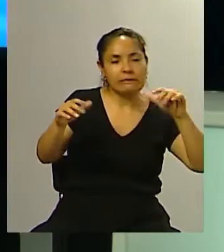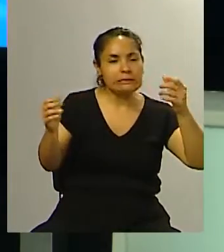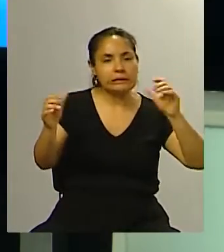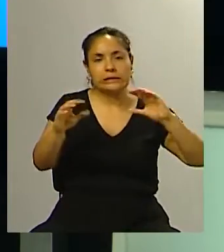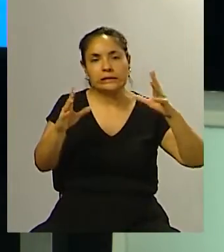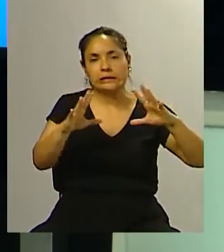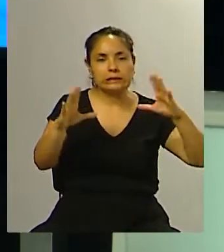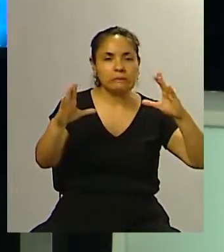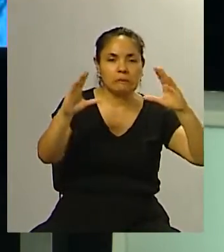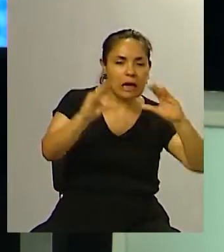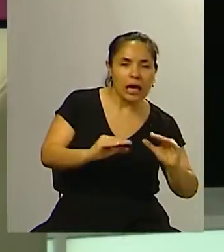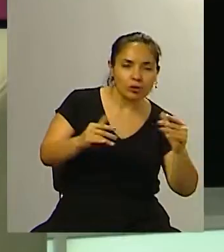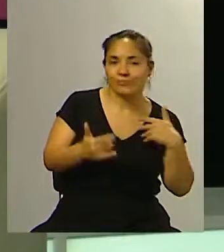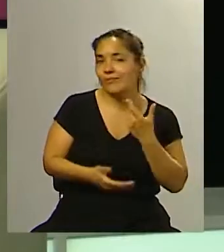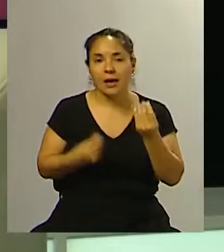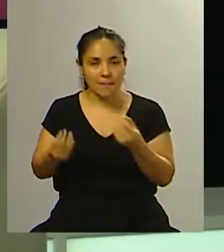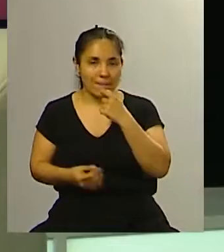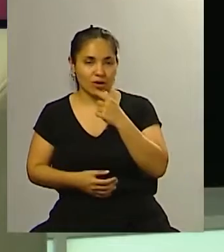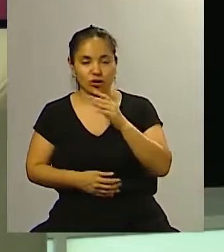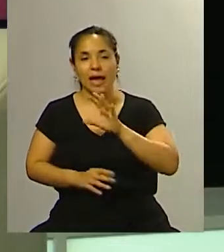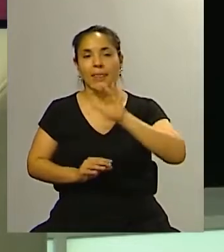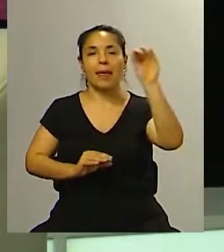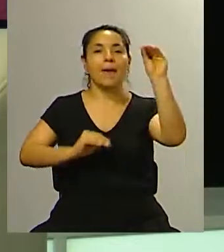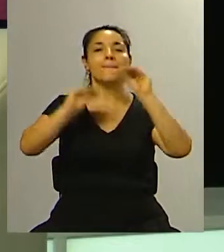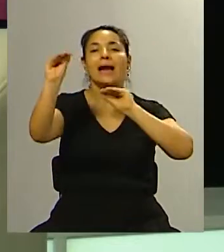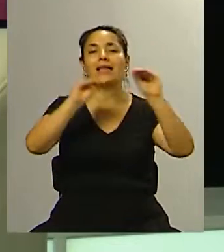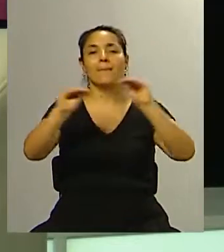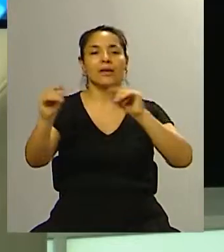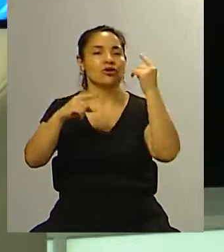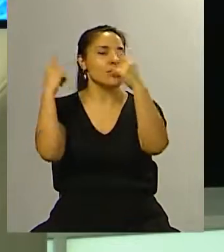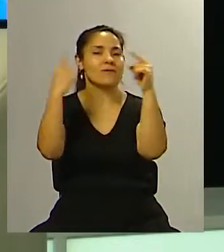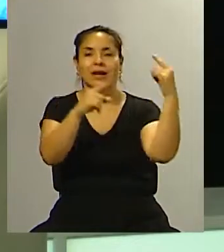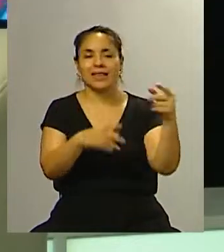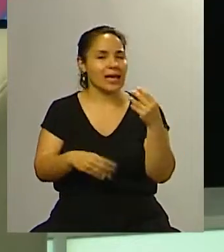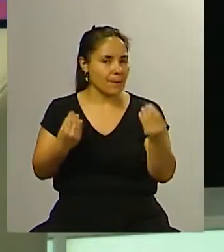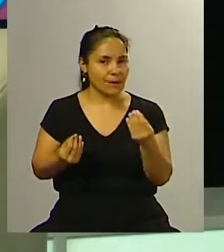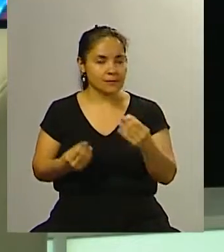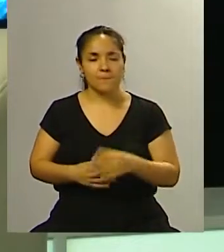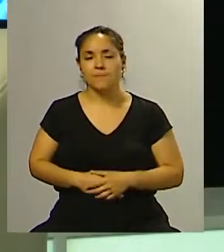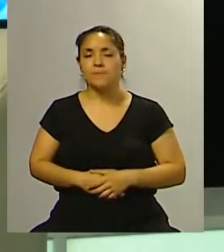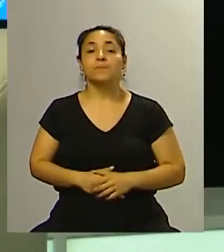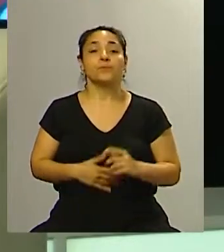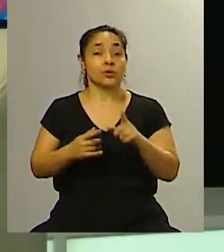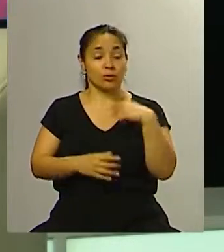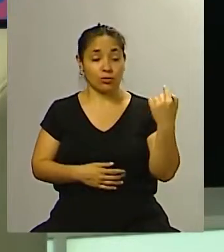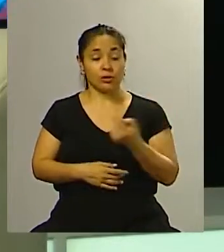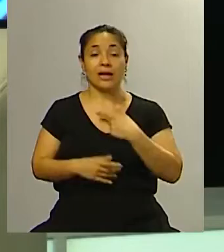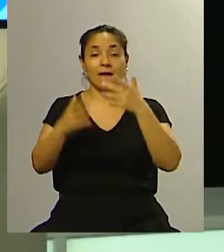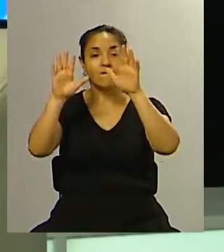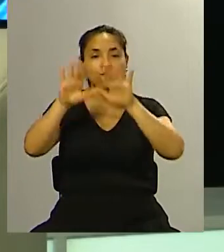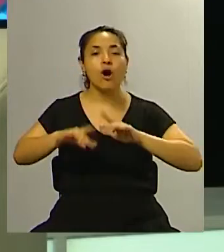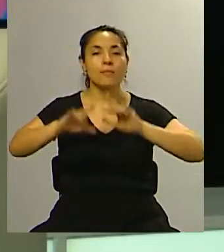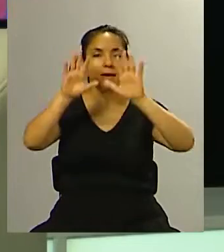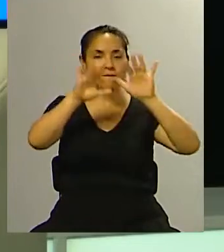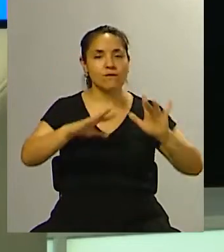si tenemos que hablar por regiones o departamentos? Bien, a ver, nosotros presentamos los informes, digamos, a